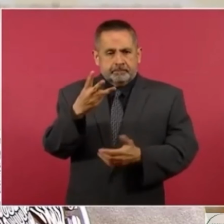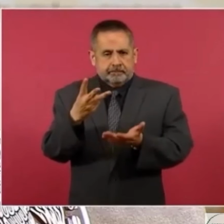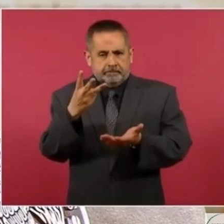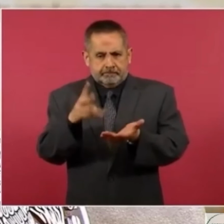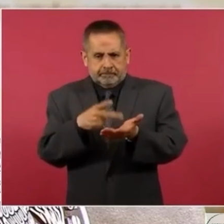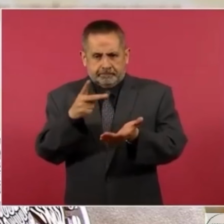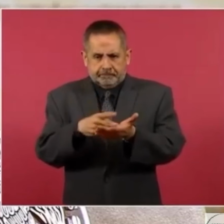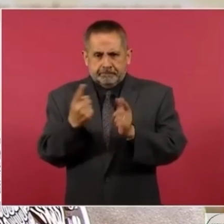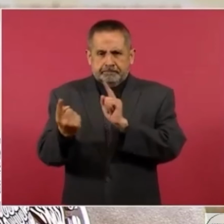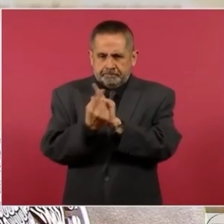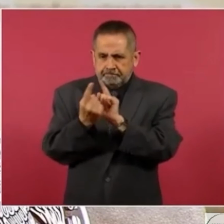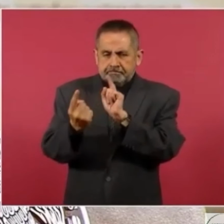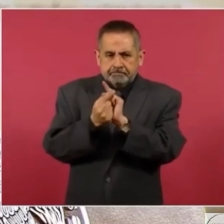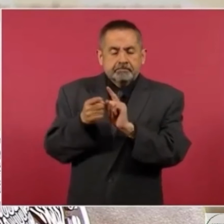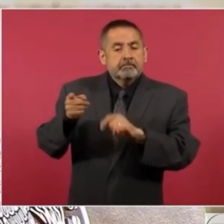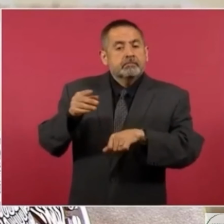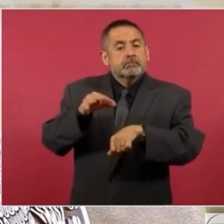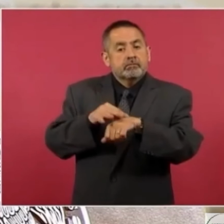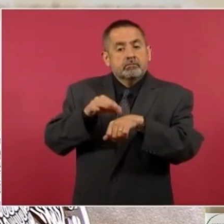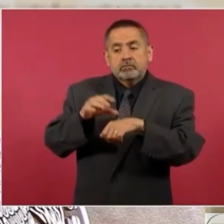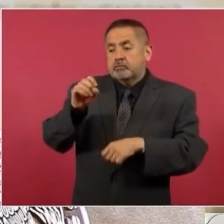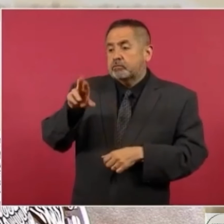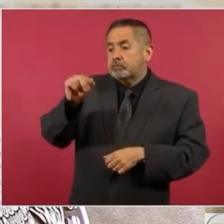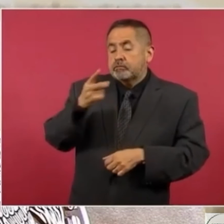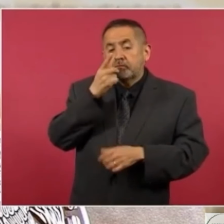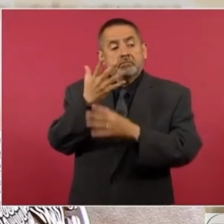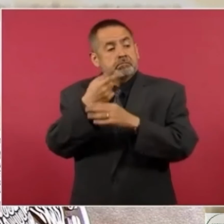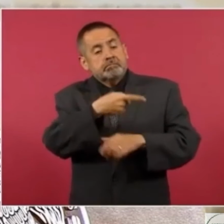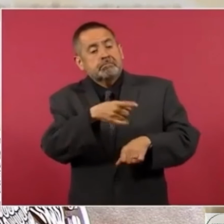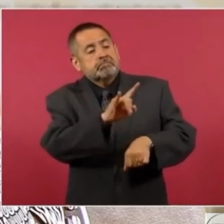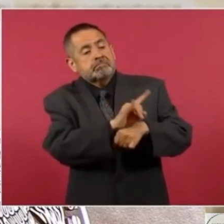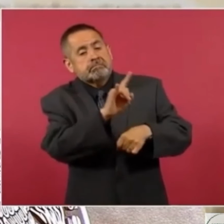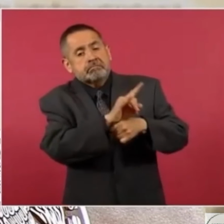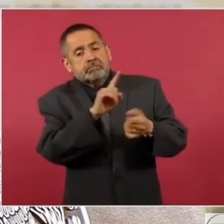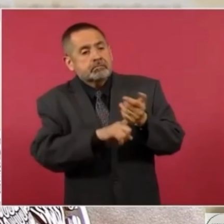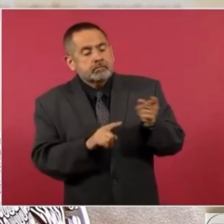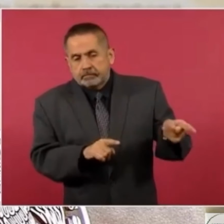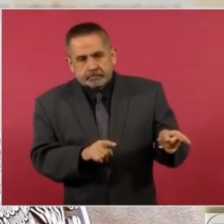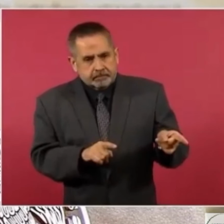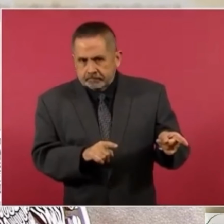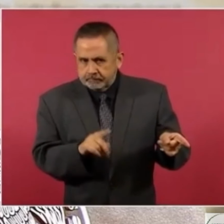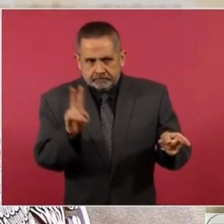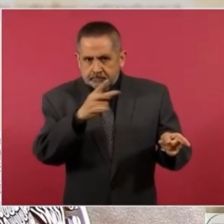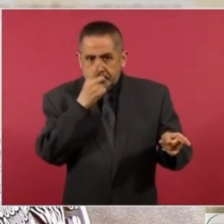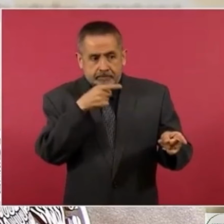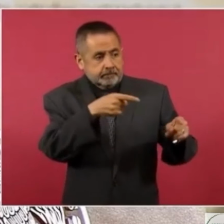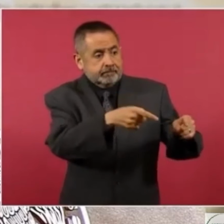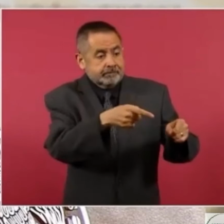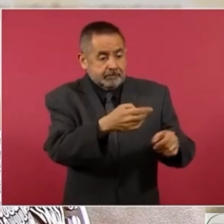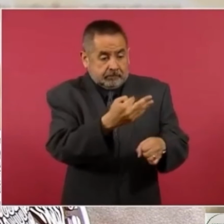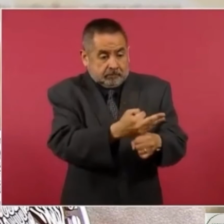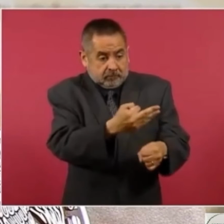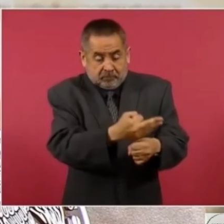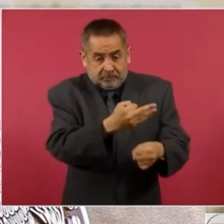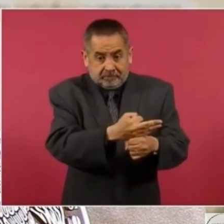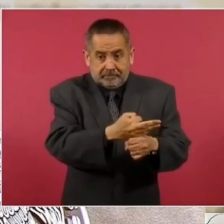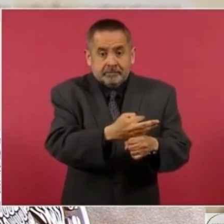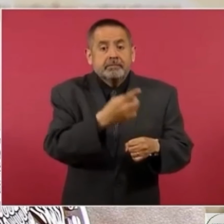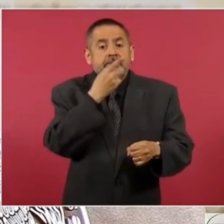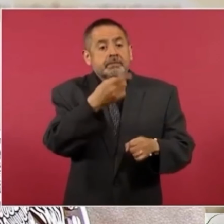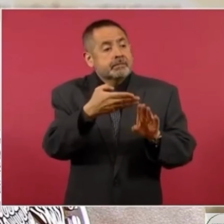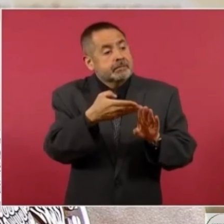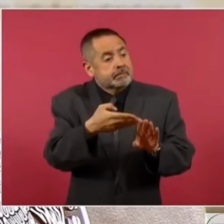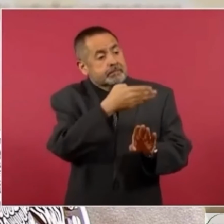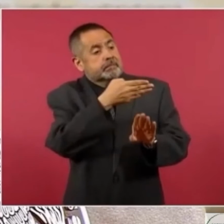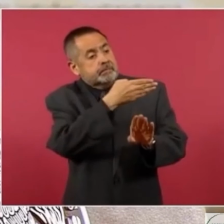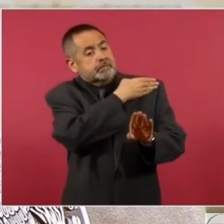en este foro que el doctor Cortés dijo que era una simulación, se refirió a la historia de esa dirección, no se refiere a lo que estamos en